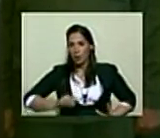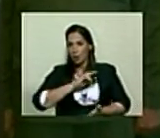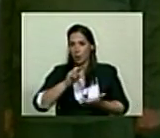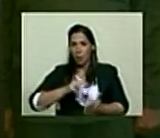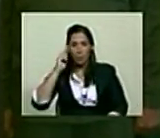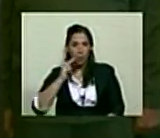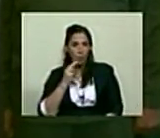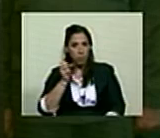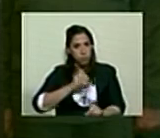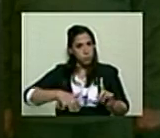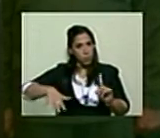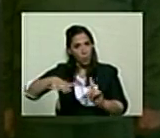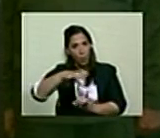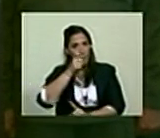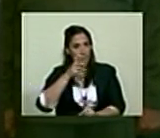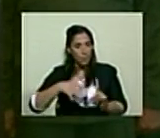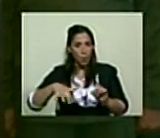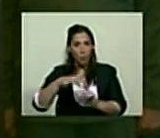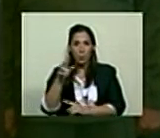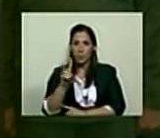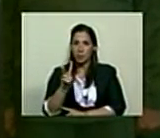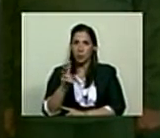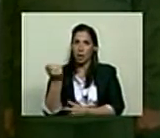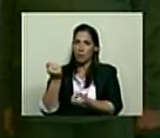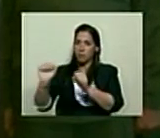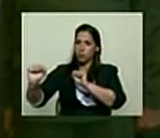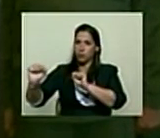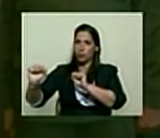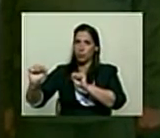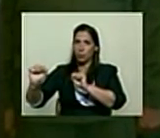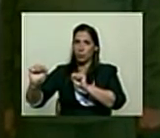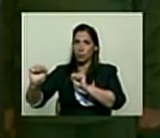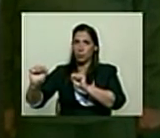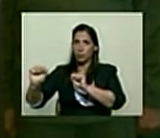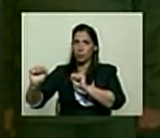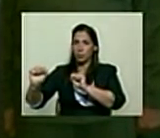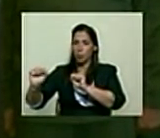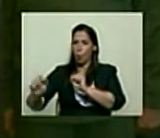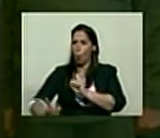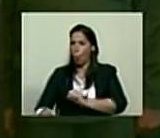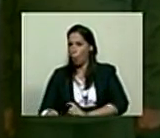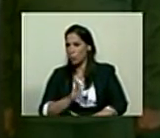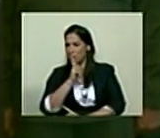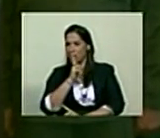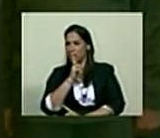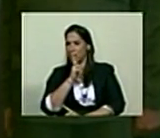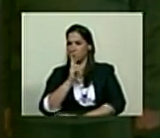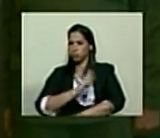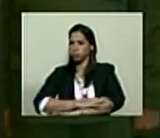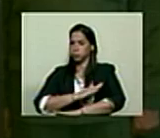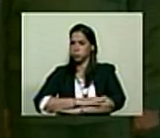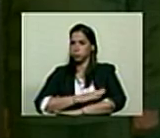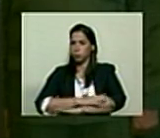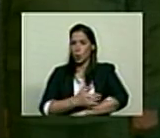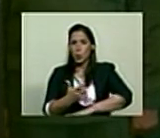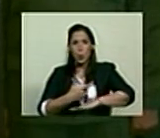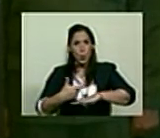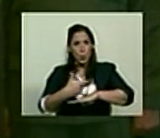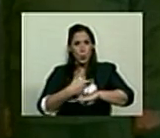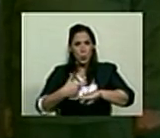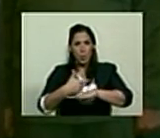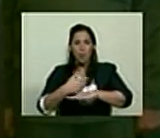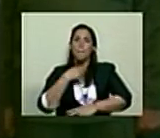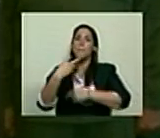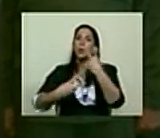pueblo de Venezuela, en rechazo categórico a esta ruin actitud de gobiernos y de